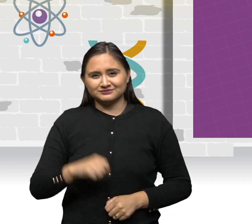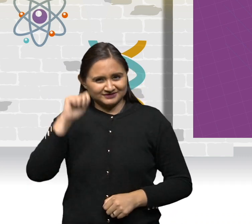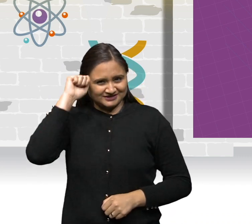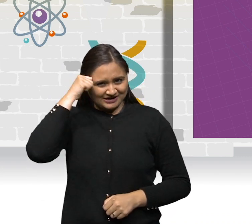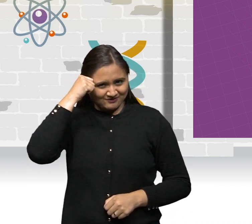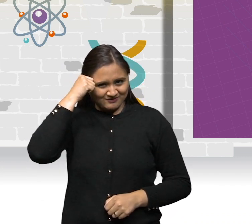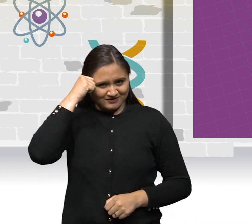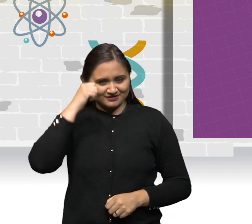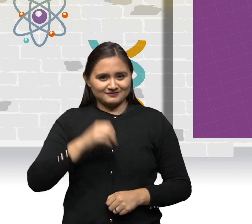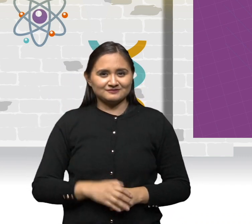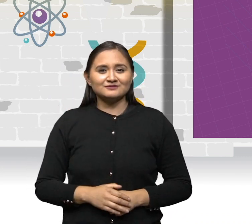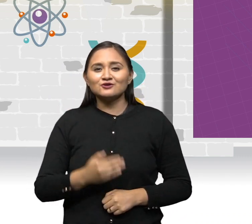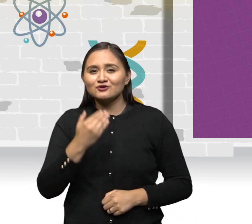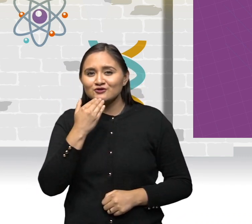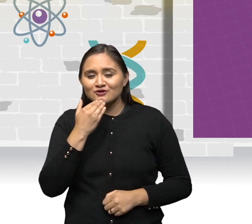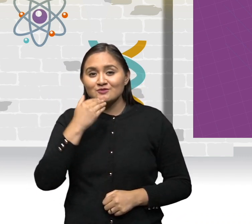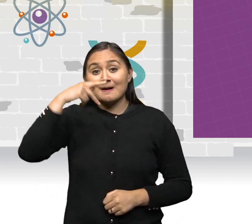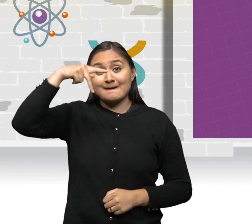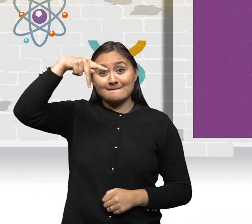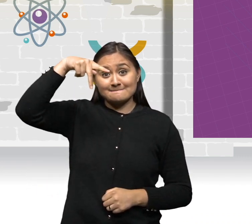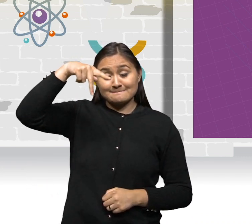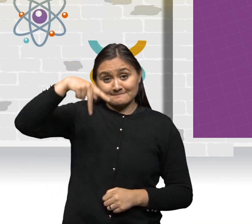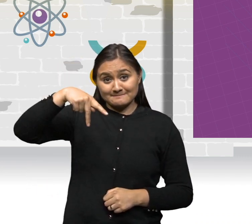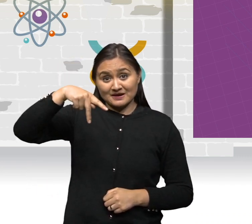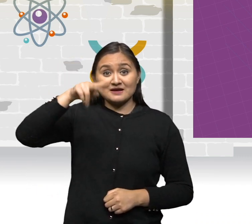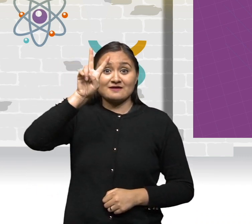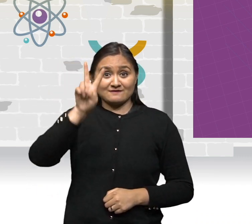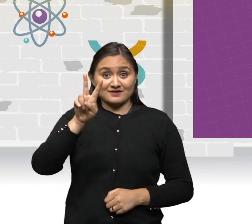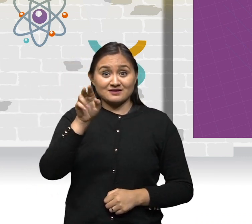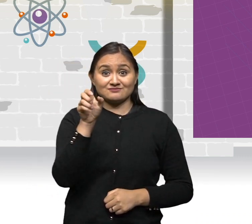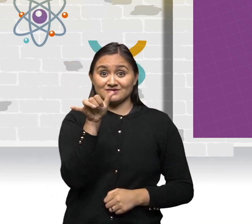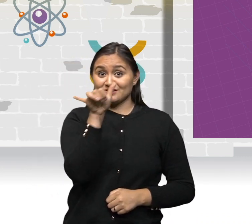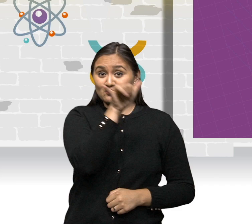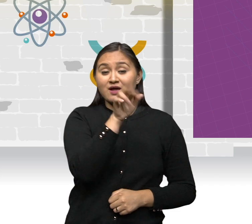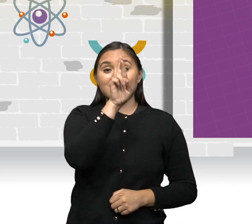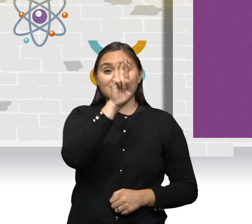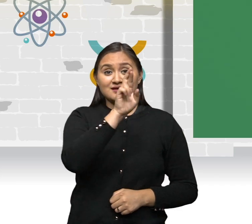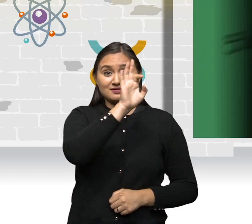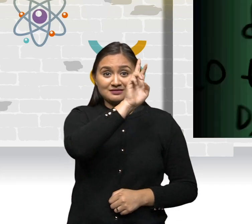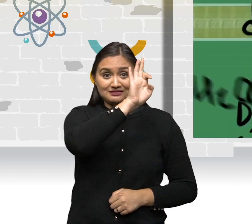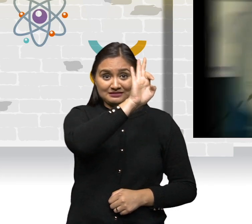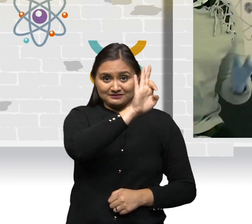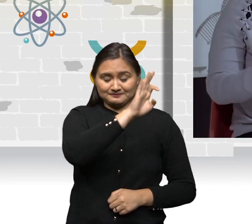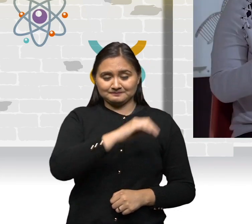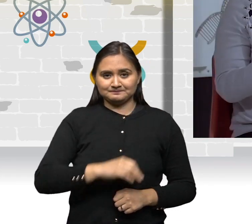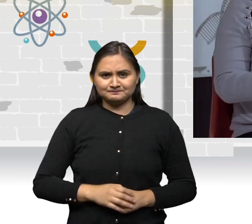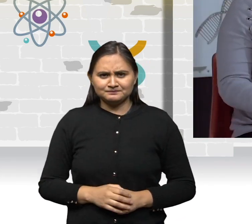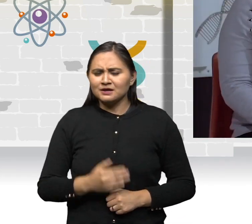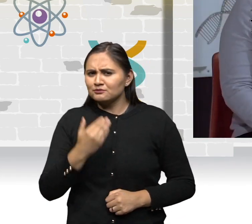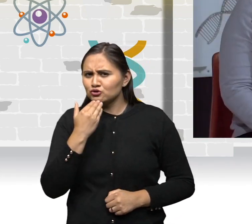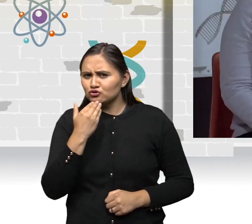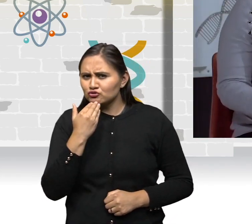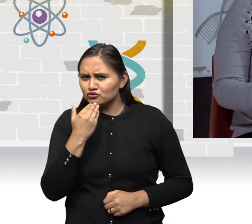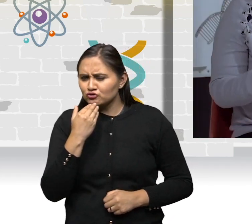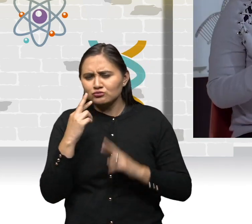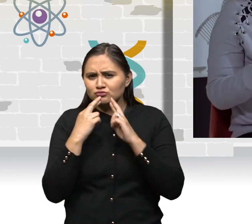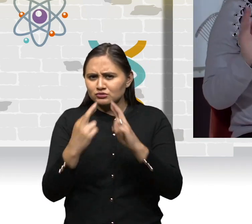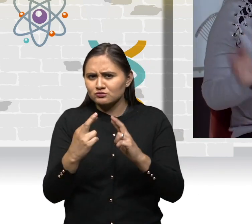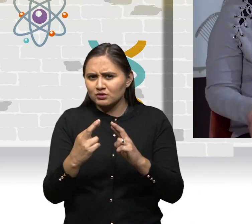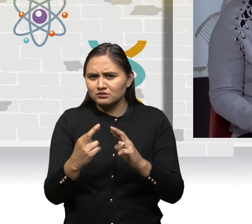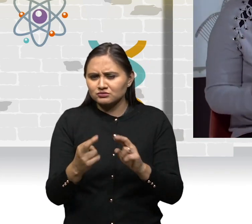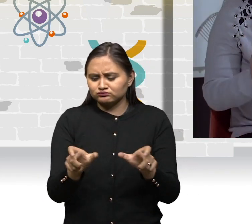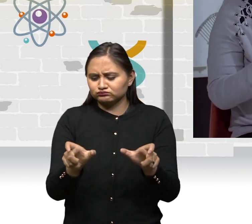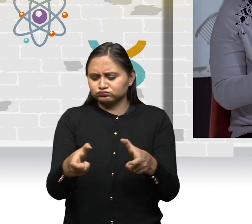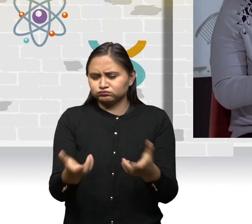Para aprendérsela, algunos de mis estudiantes le asignan vocales y dicen: el pavo es del norte. Todavía no hemos resuelto el problema